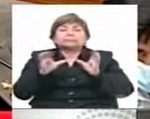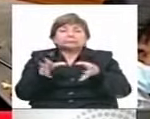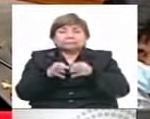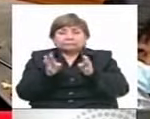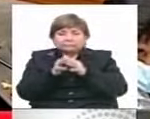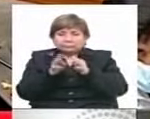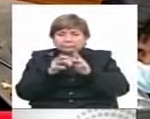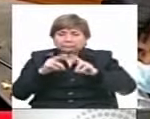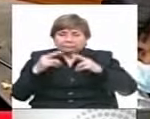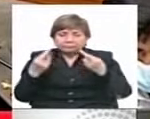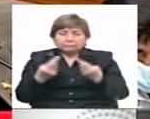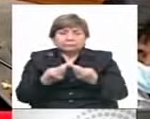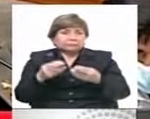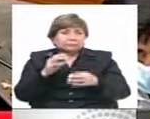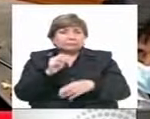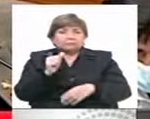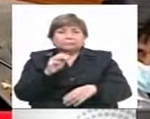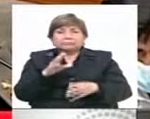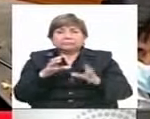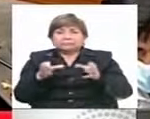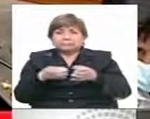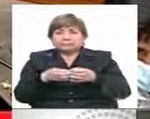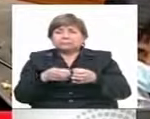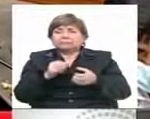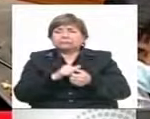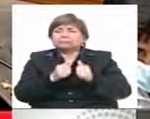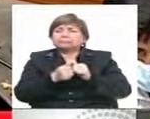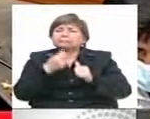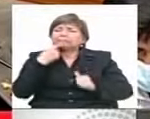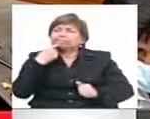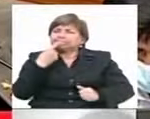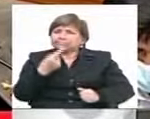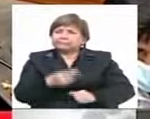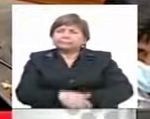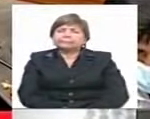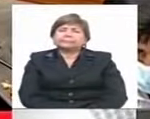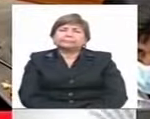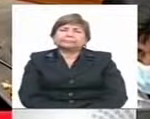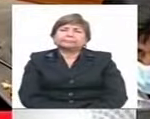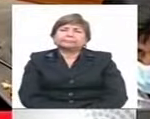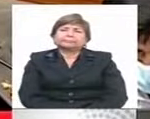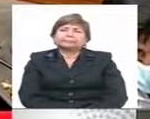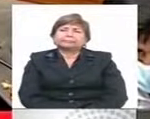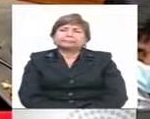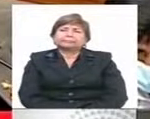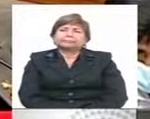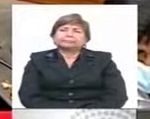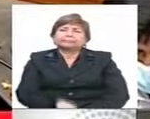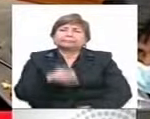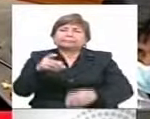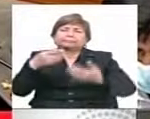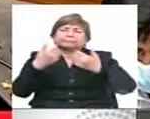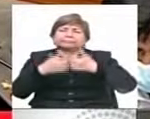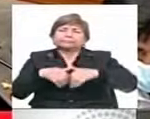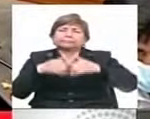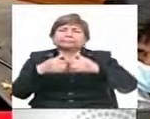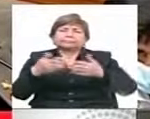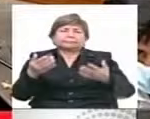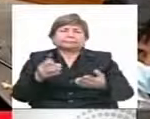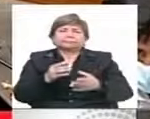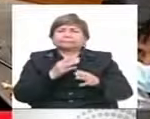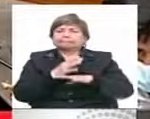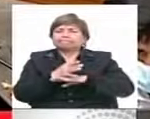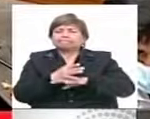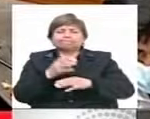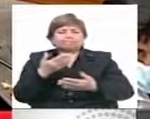Constituyente, formulando su nueva Constitución Política del Estado, para poder decirle a estos empresarios transnacionales, a